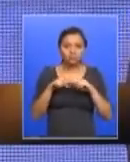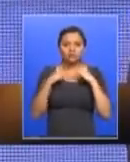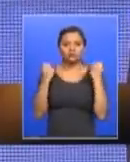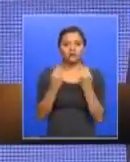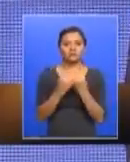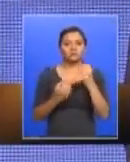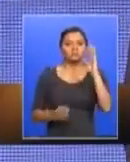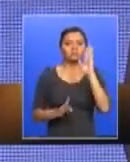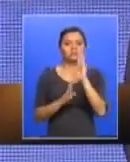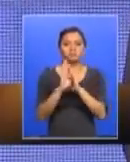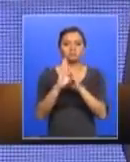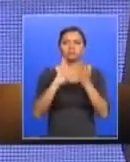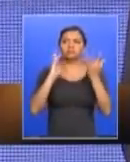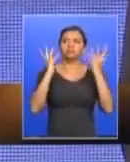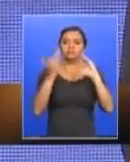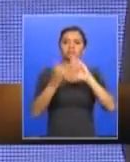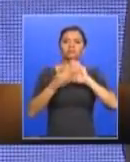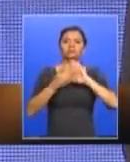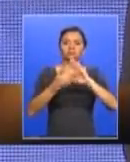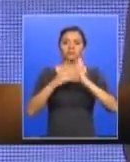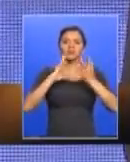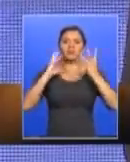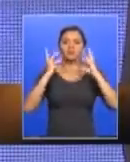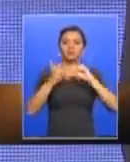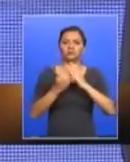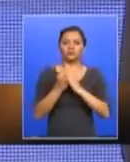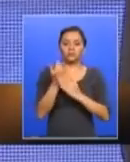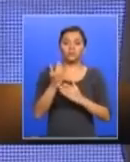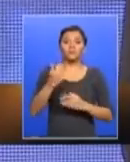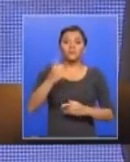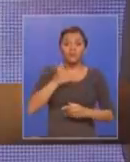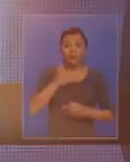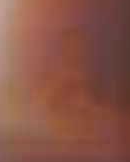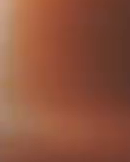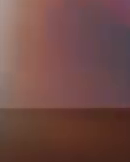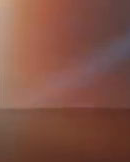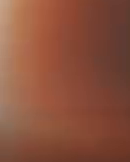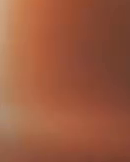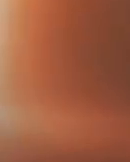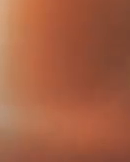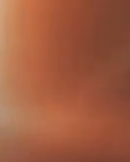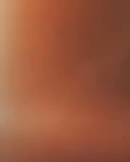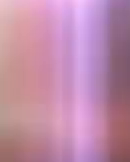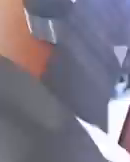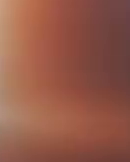hay que crearla, hay que tener esa base material, esa base productiva.